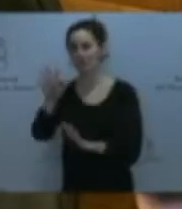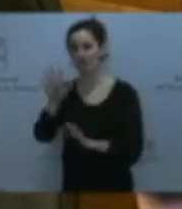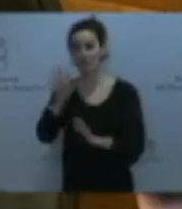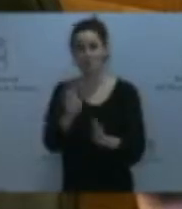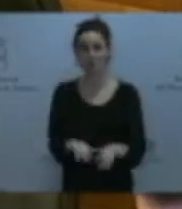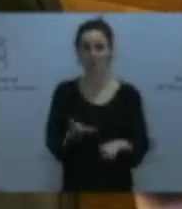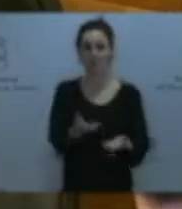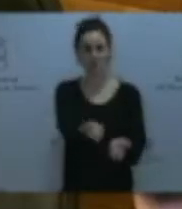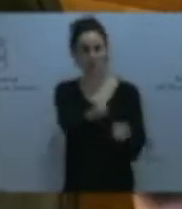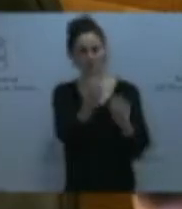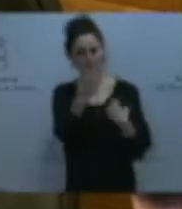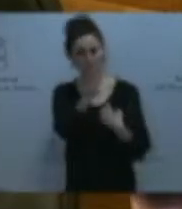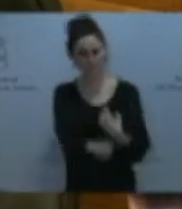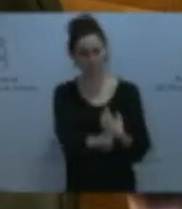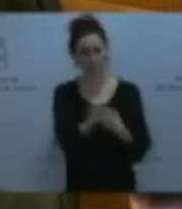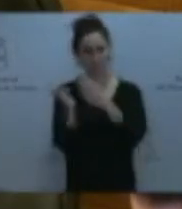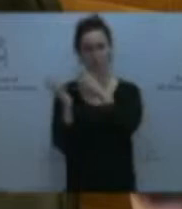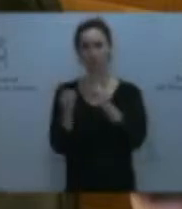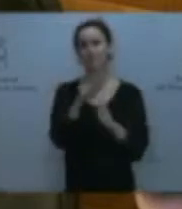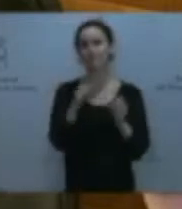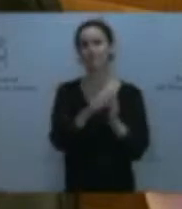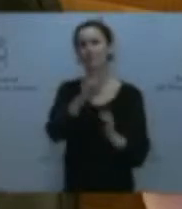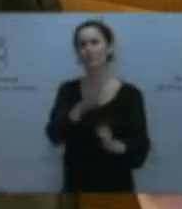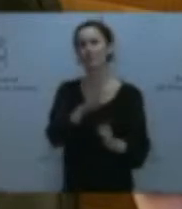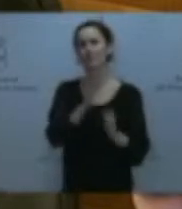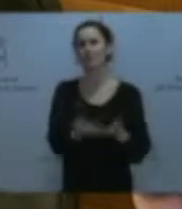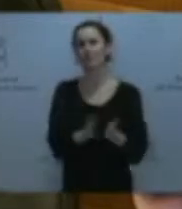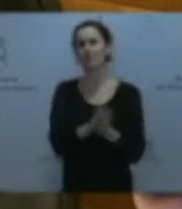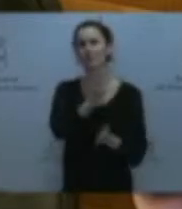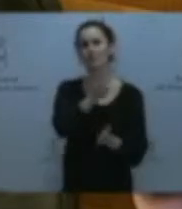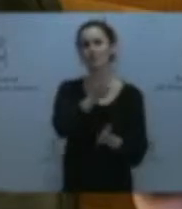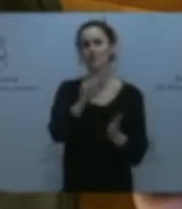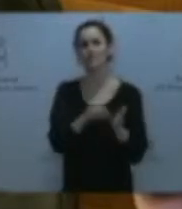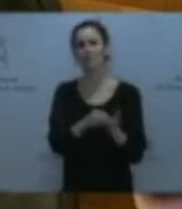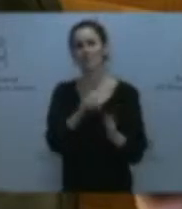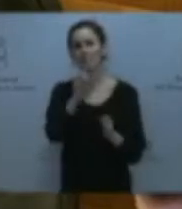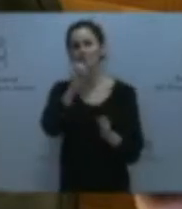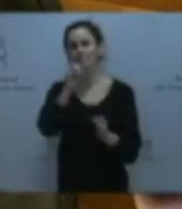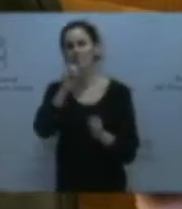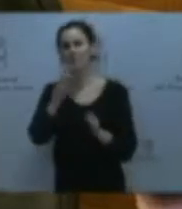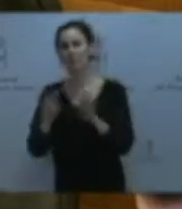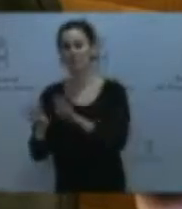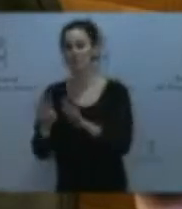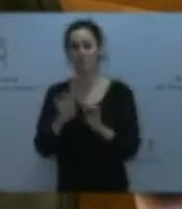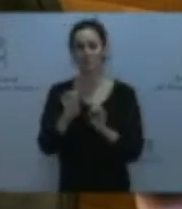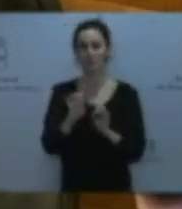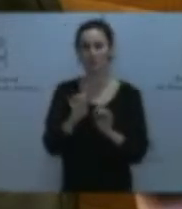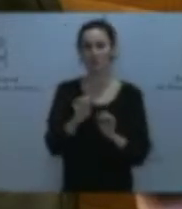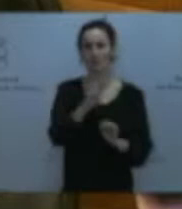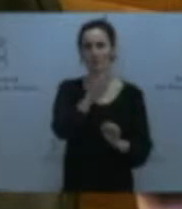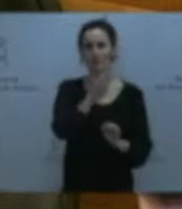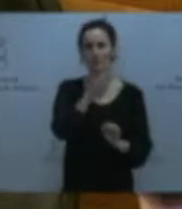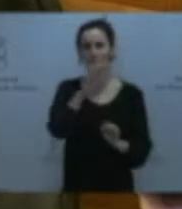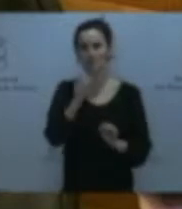sus declaraciones, en el censo del 2015 eran 3.029, bueno, realmente son 3.069 los salmones